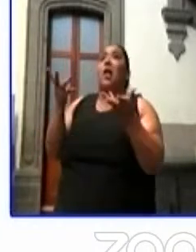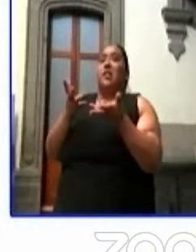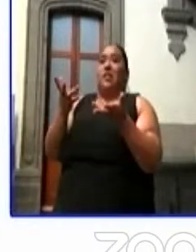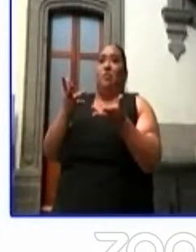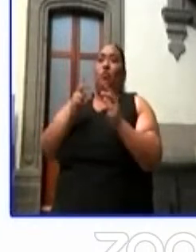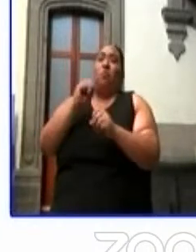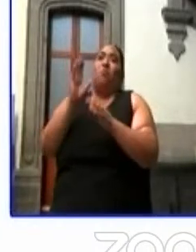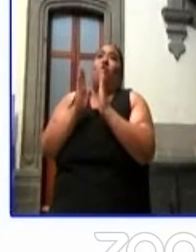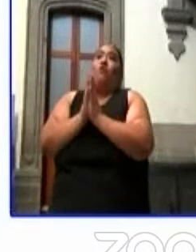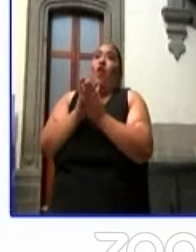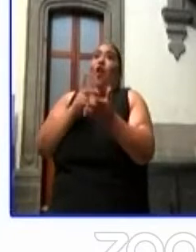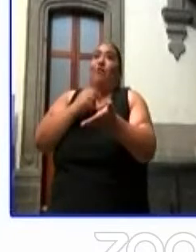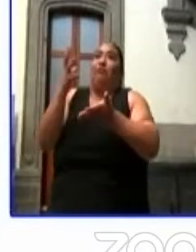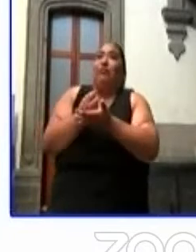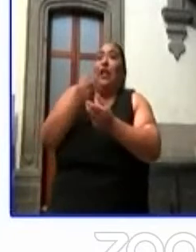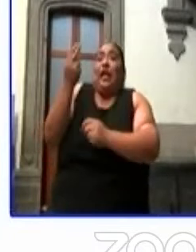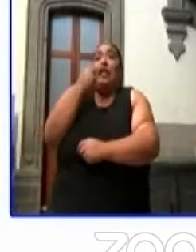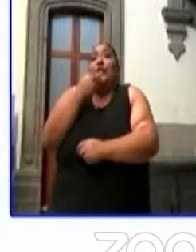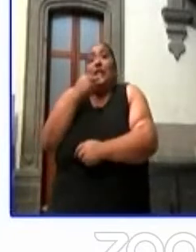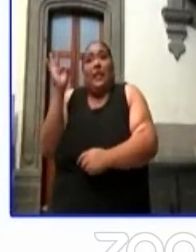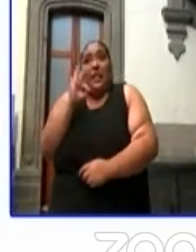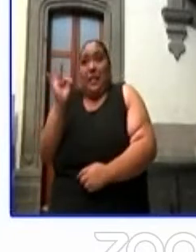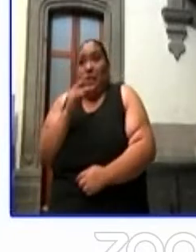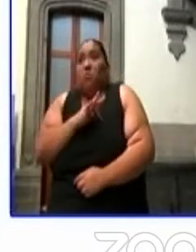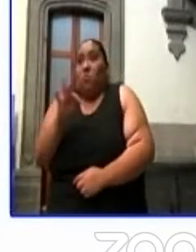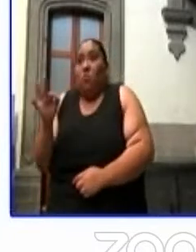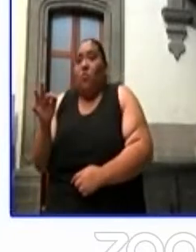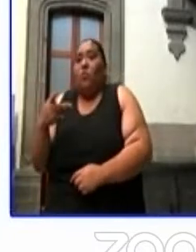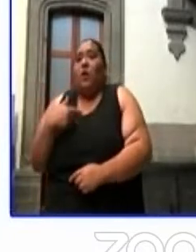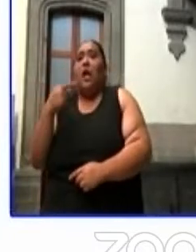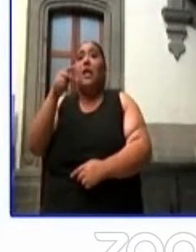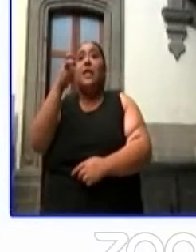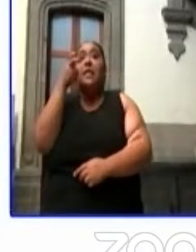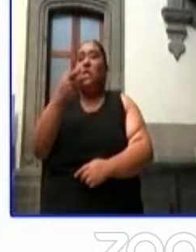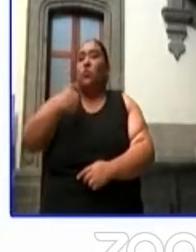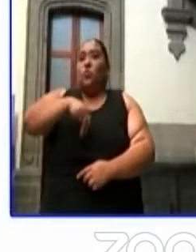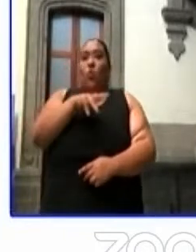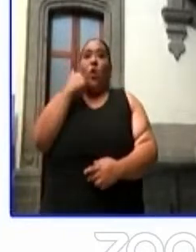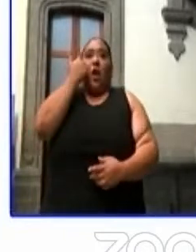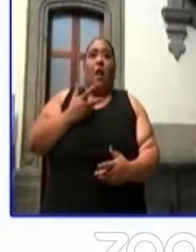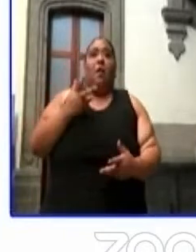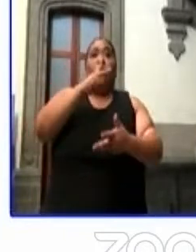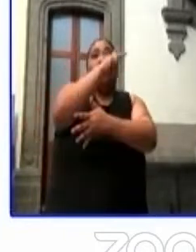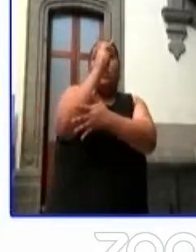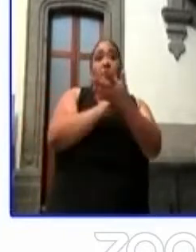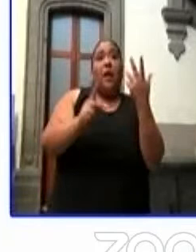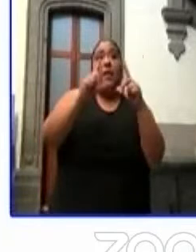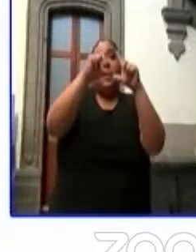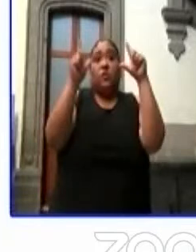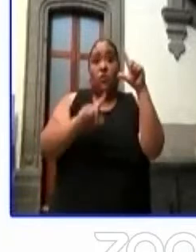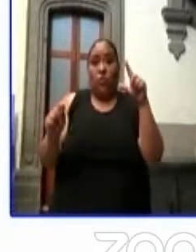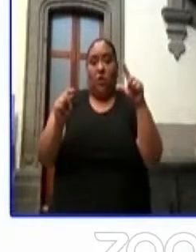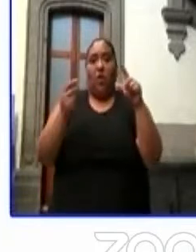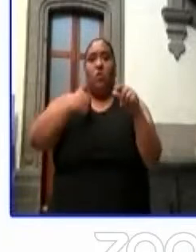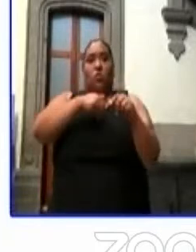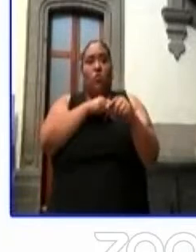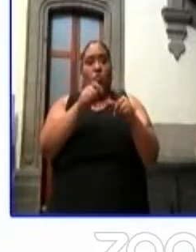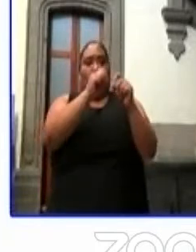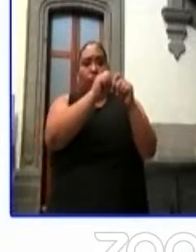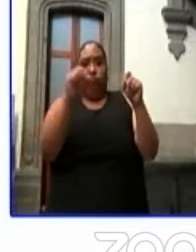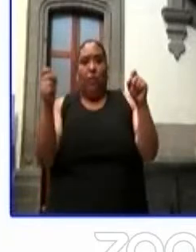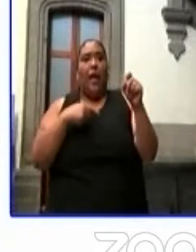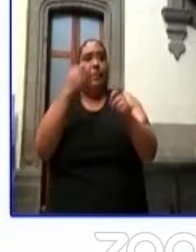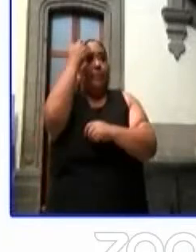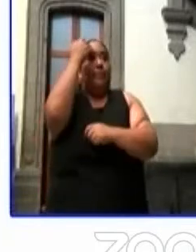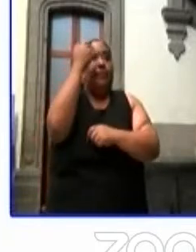ganancia. Eso es lo que queremos con este plan nacional. Además, definir una hoja de ruta al corto, mediano, largo